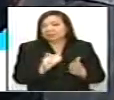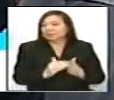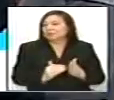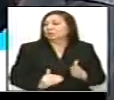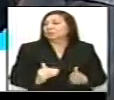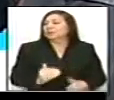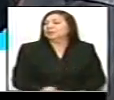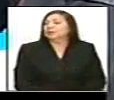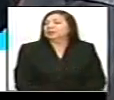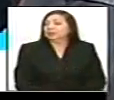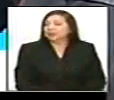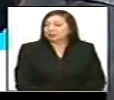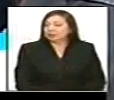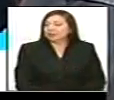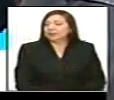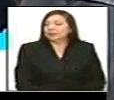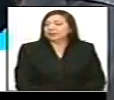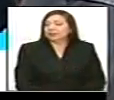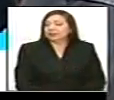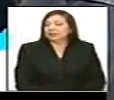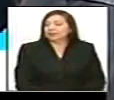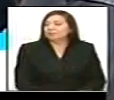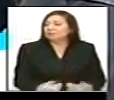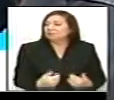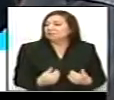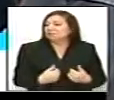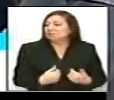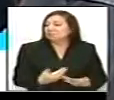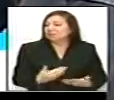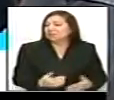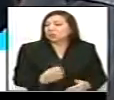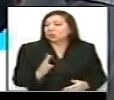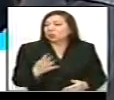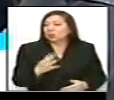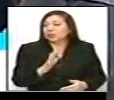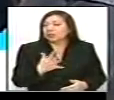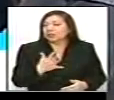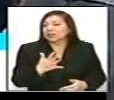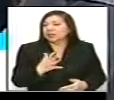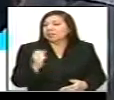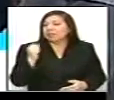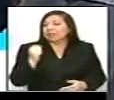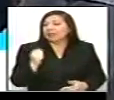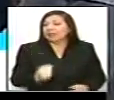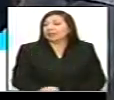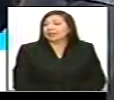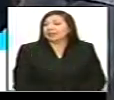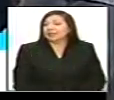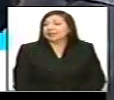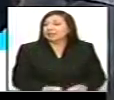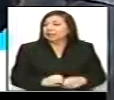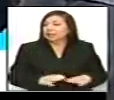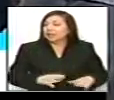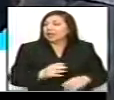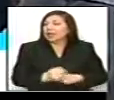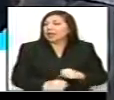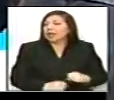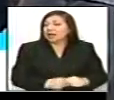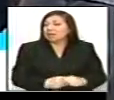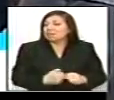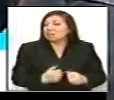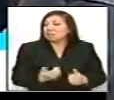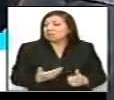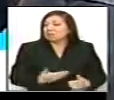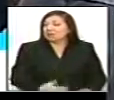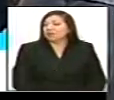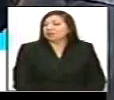altísima, ¿no? Tenemos, pues, 4.000, 5.000 derechos mineros que se extinguen al año, que bien